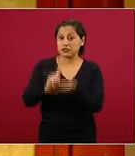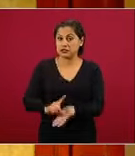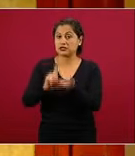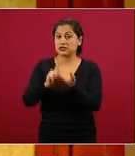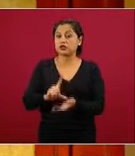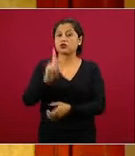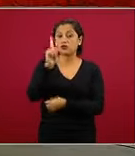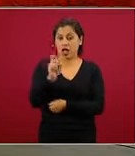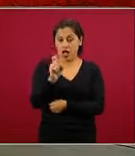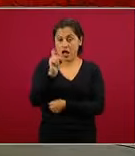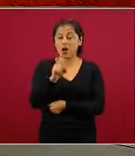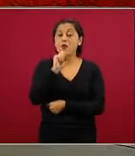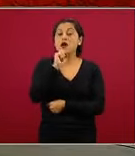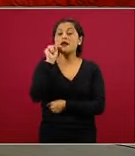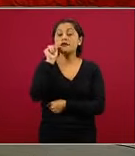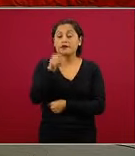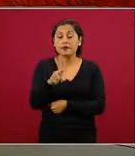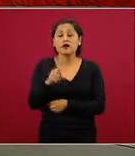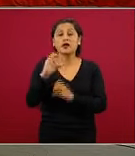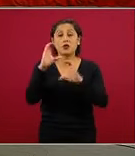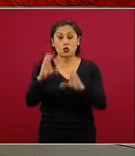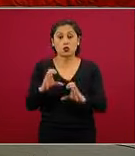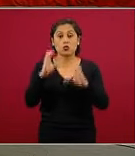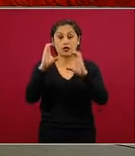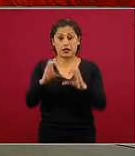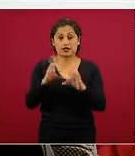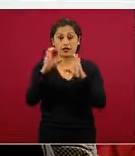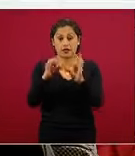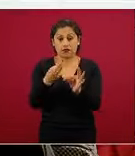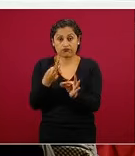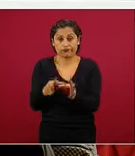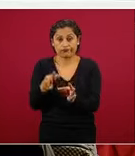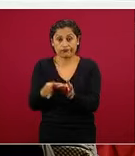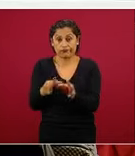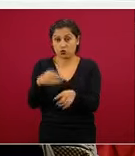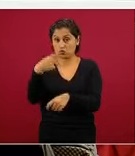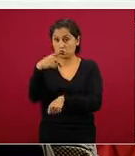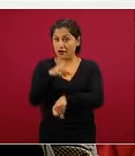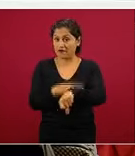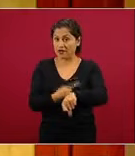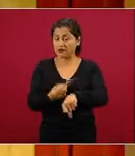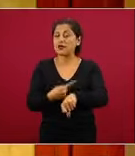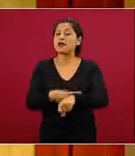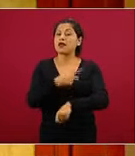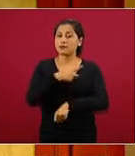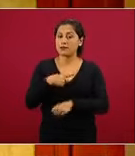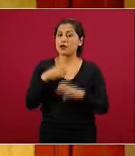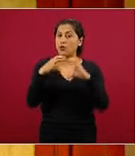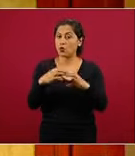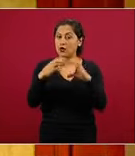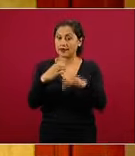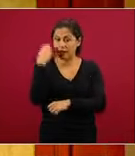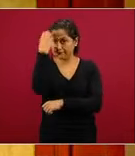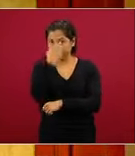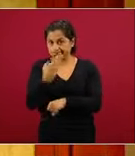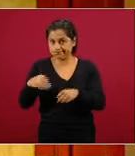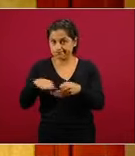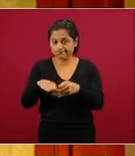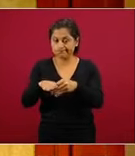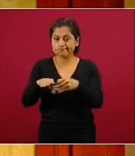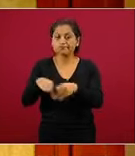día. Controlar correctamente y de manera estricta las enfermedades crónicas, el nivel de azúcar en la sangre en las personas con diabetes,